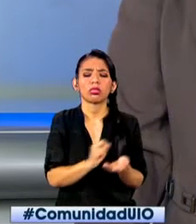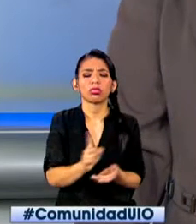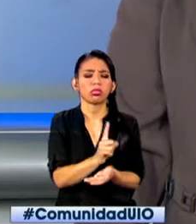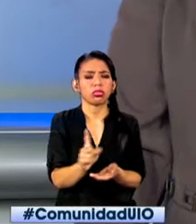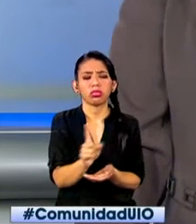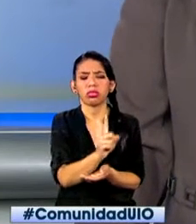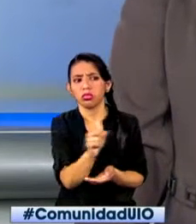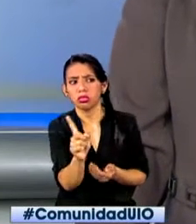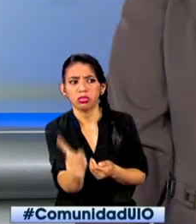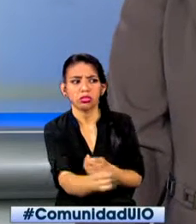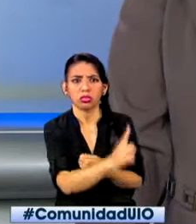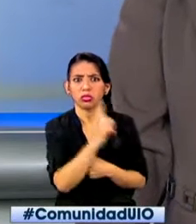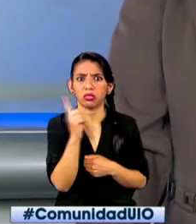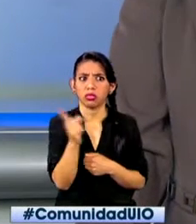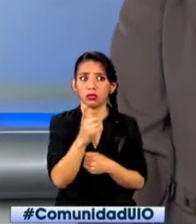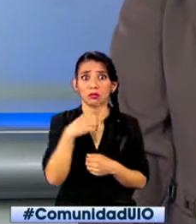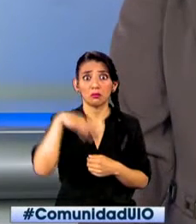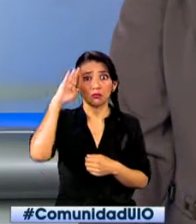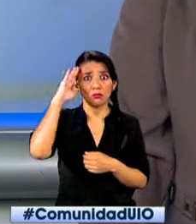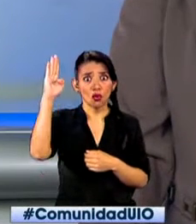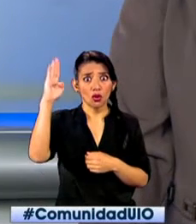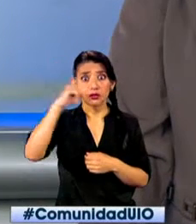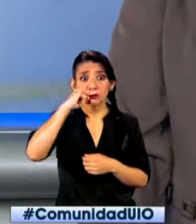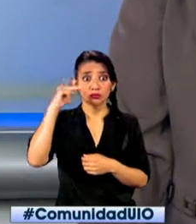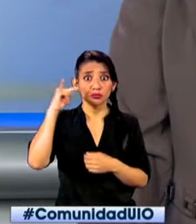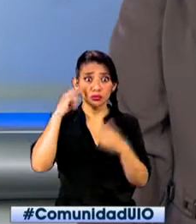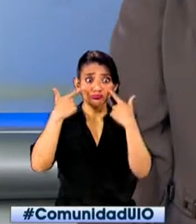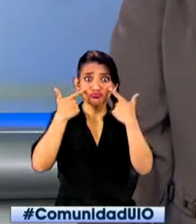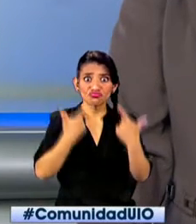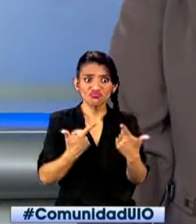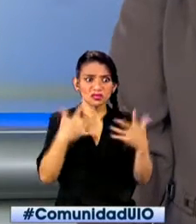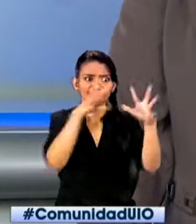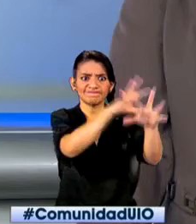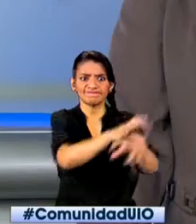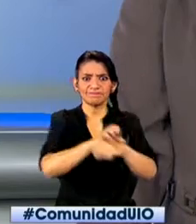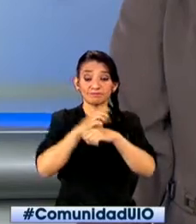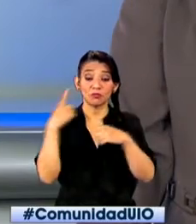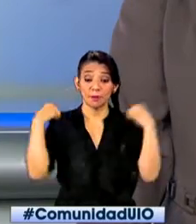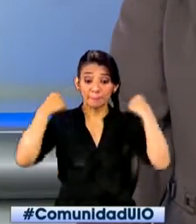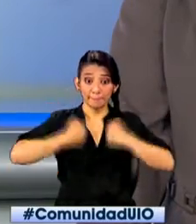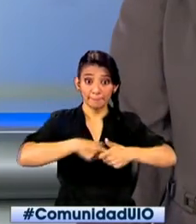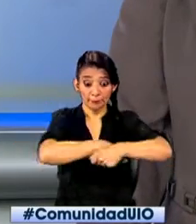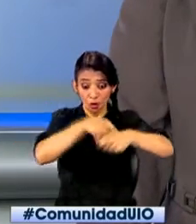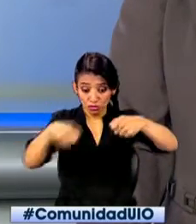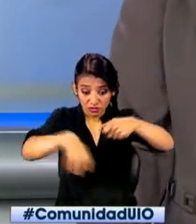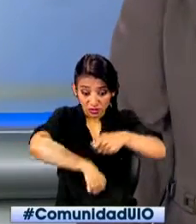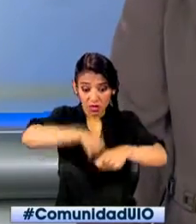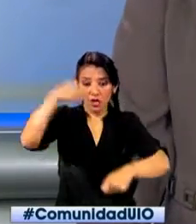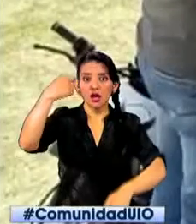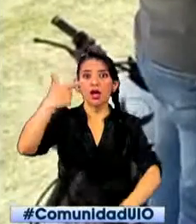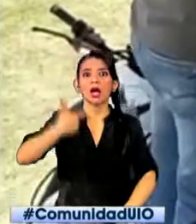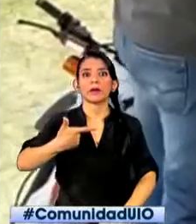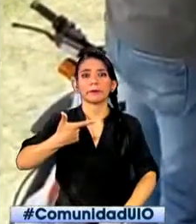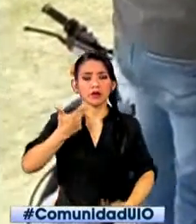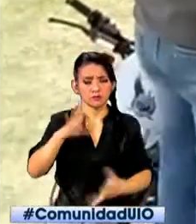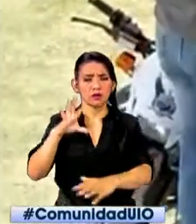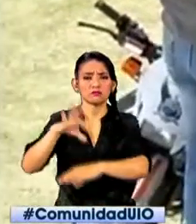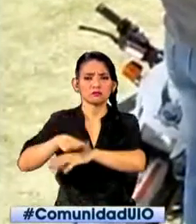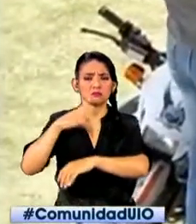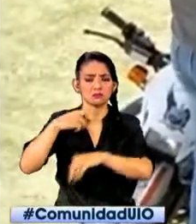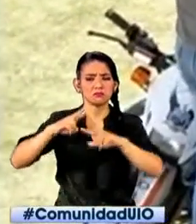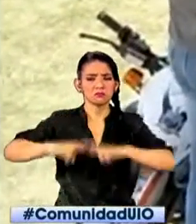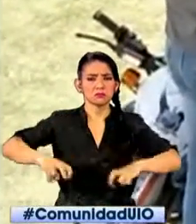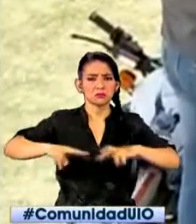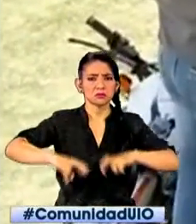DINAPEN, pues en el interior de su mochila escondía un arma de fuego. El menor de edad fue detenido para las investigaciones de ley. En